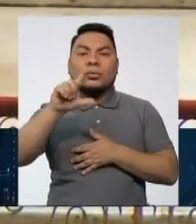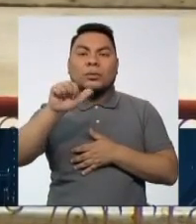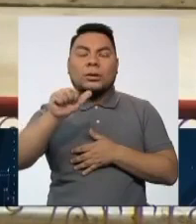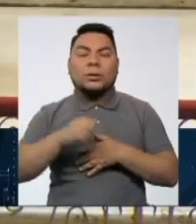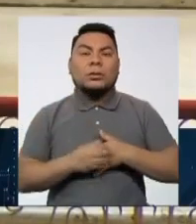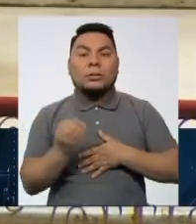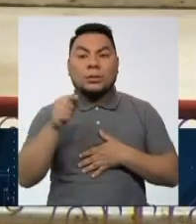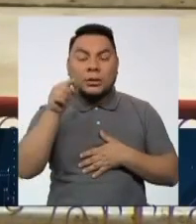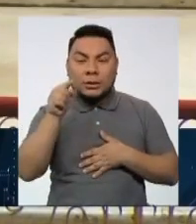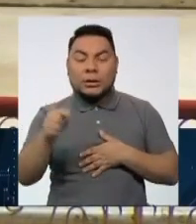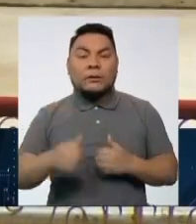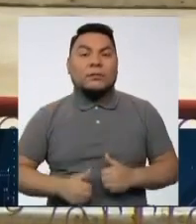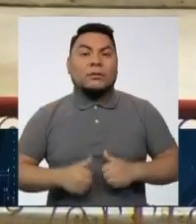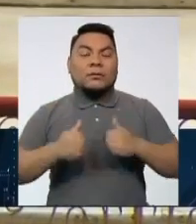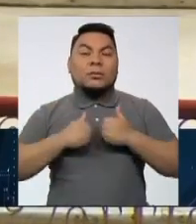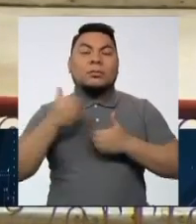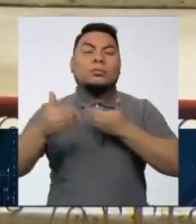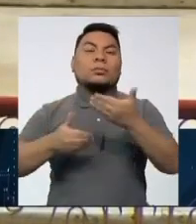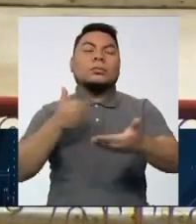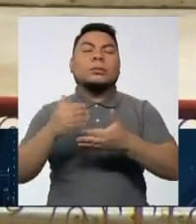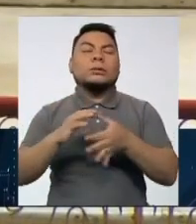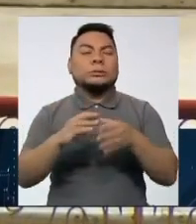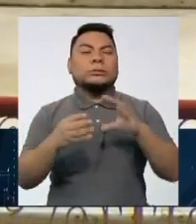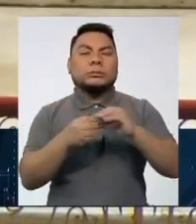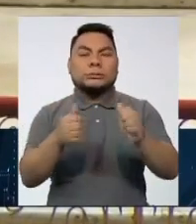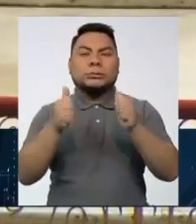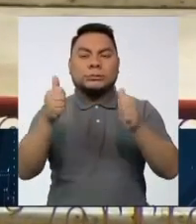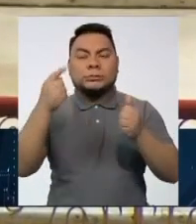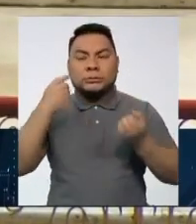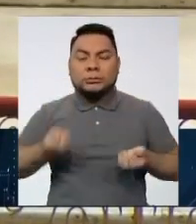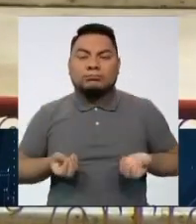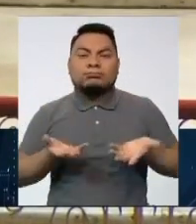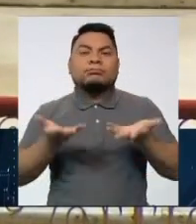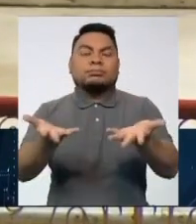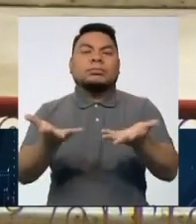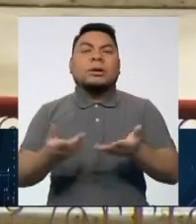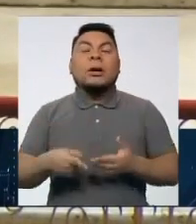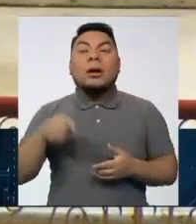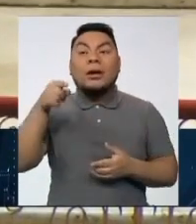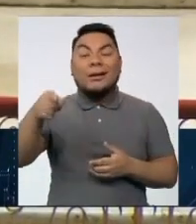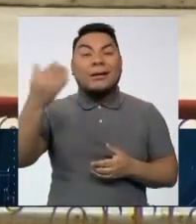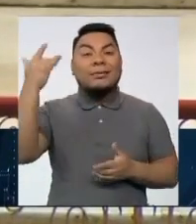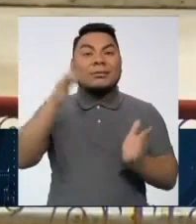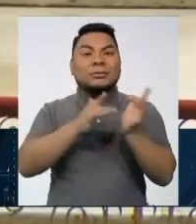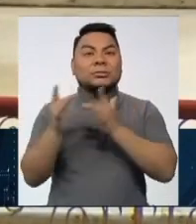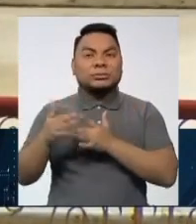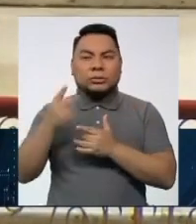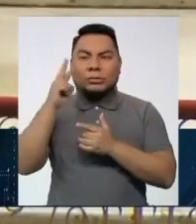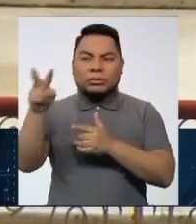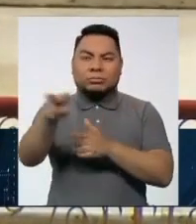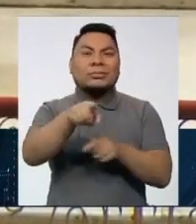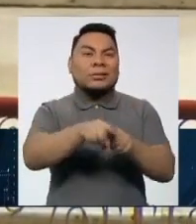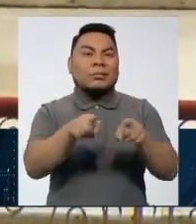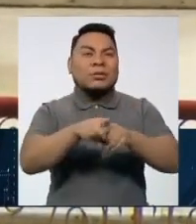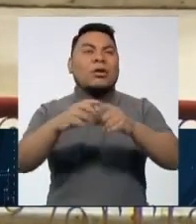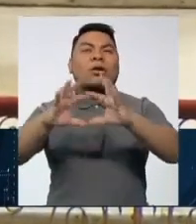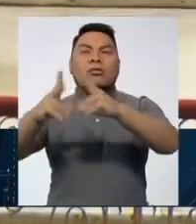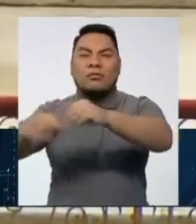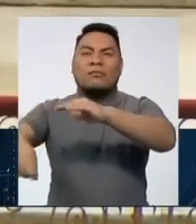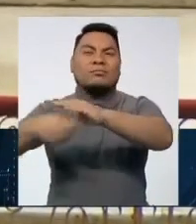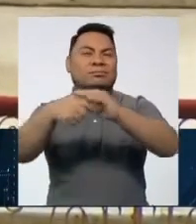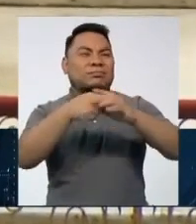un contexto histórico plagado de corrupción dentro y fuera de la